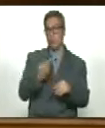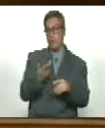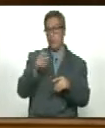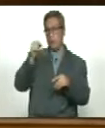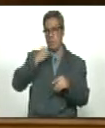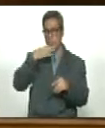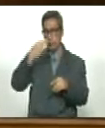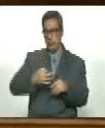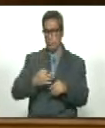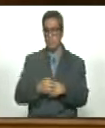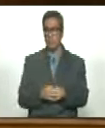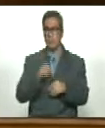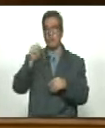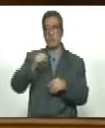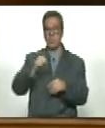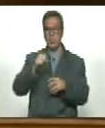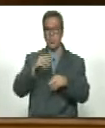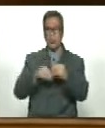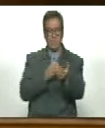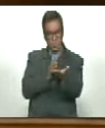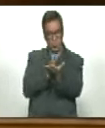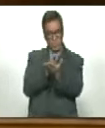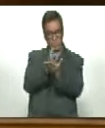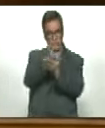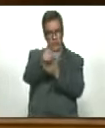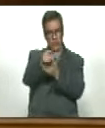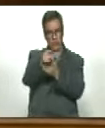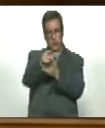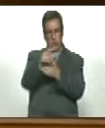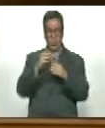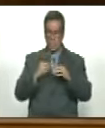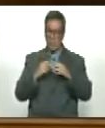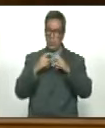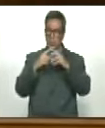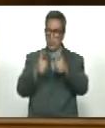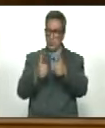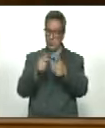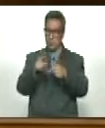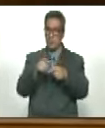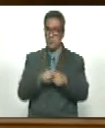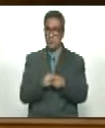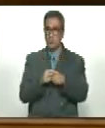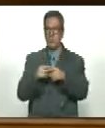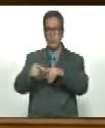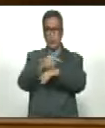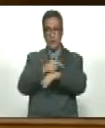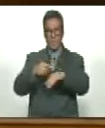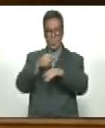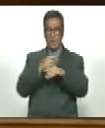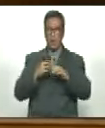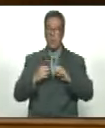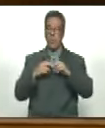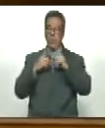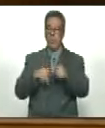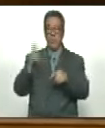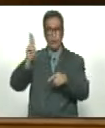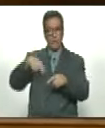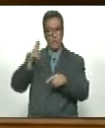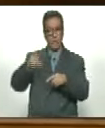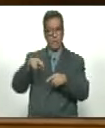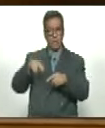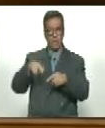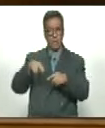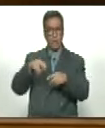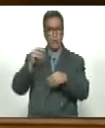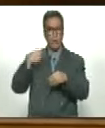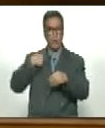que sí pudimos, y que sí vamos en vías de recuperación del estado de bienestar que nunca nos